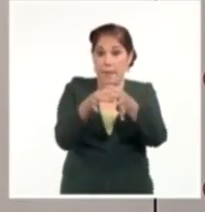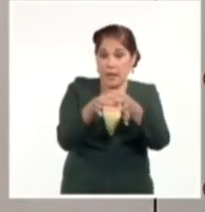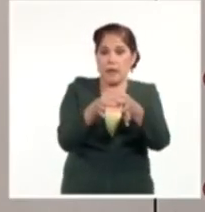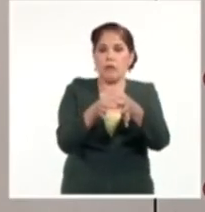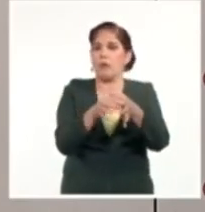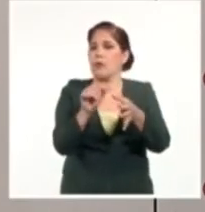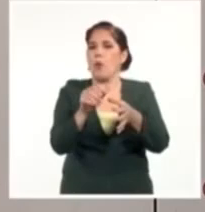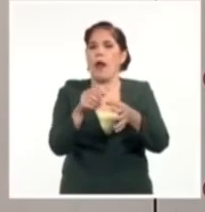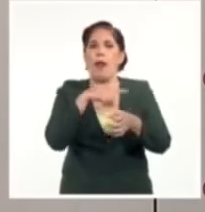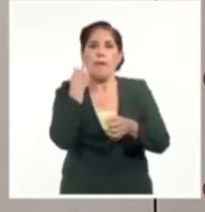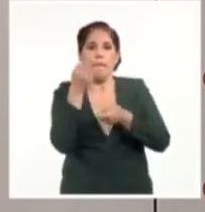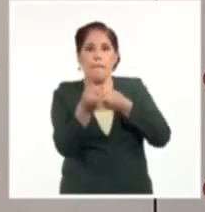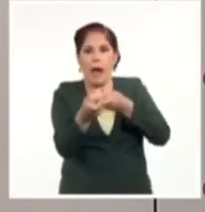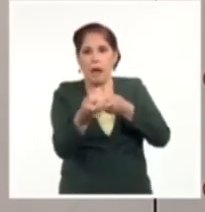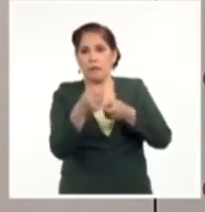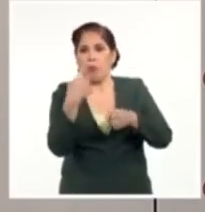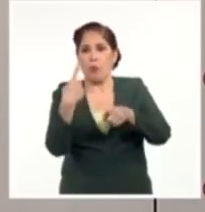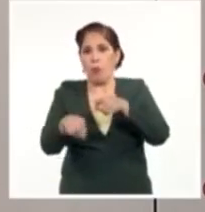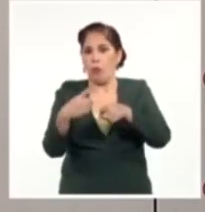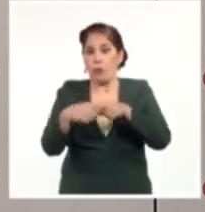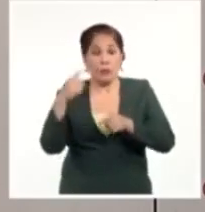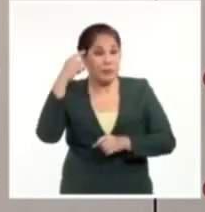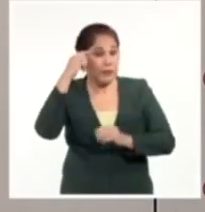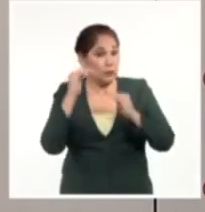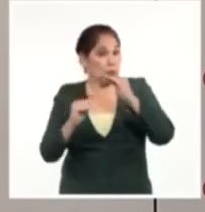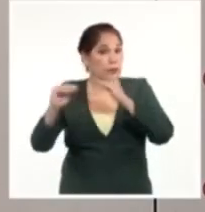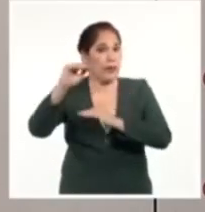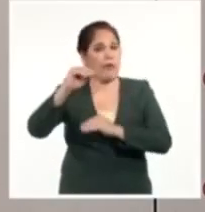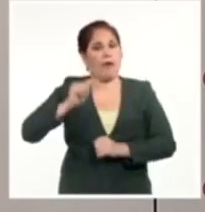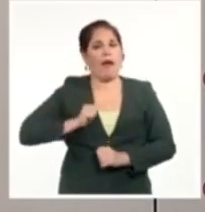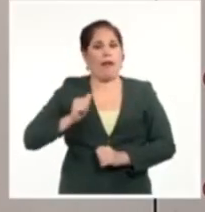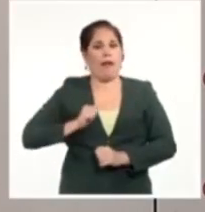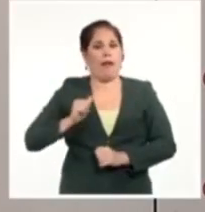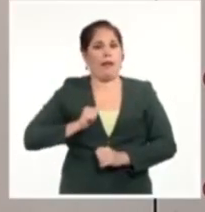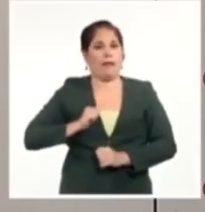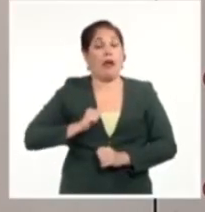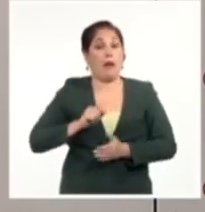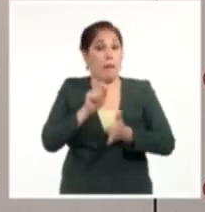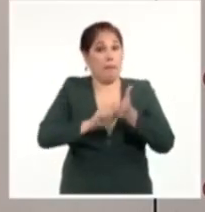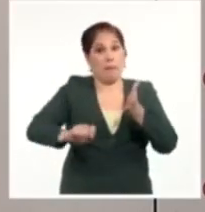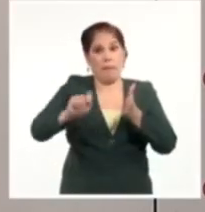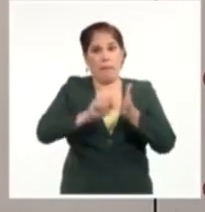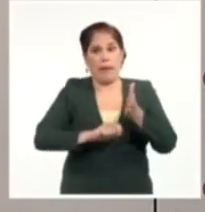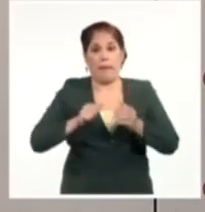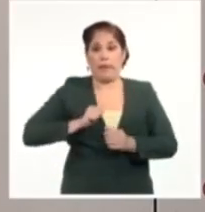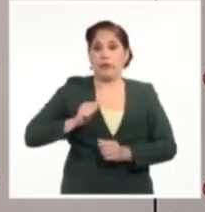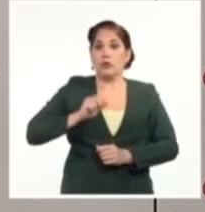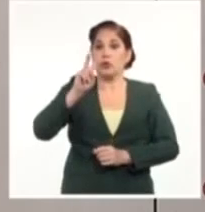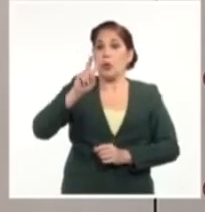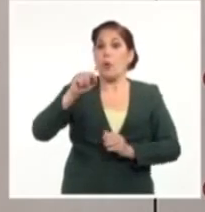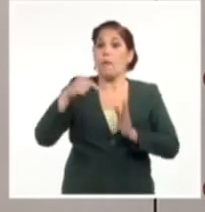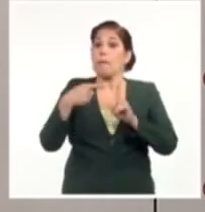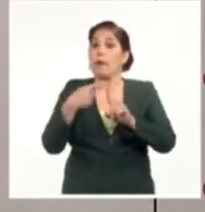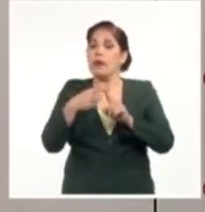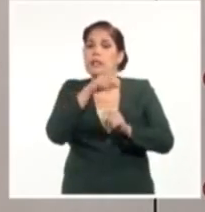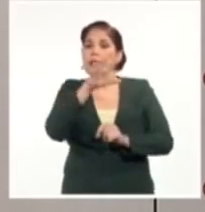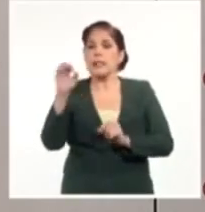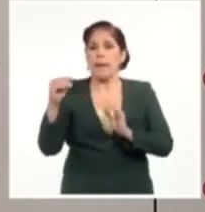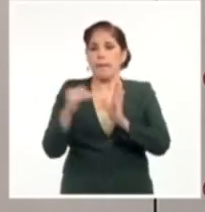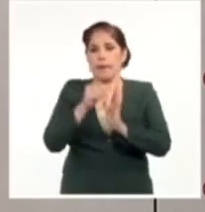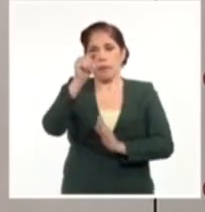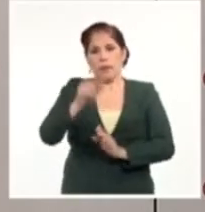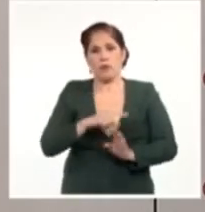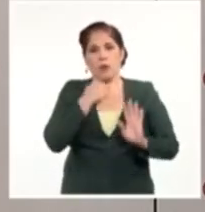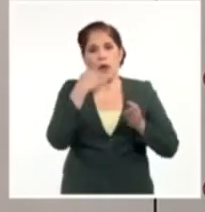tasa de homicidio y la meta, escuchen, es superar a Canadá, un país del primer mundo con menos de 2 por cada 100.000 habitantes. Pero